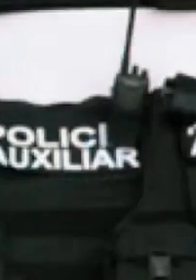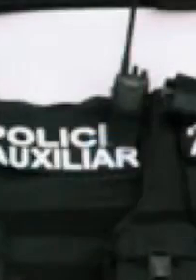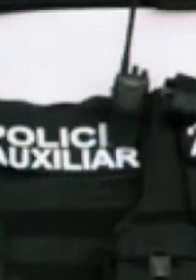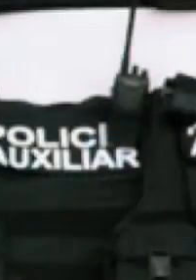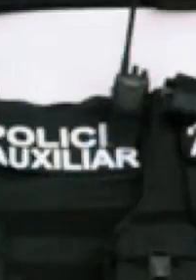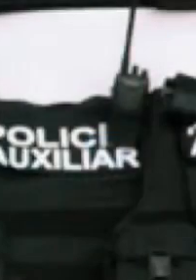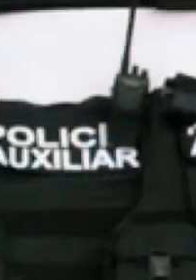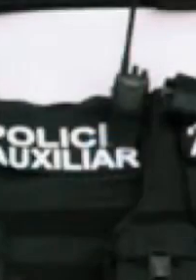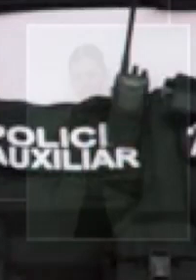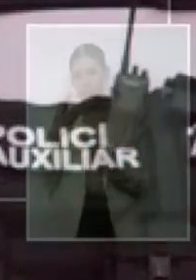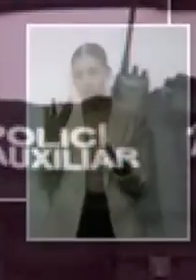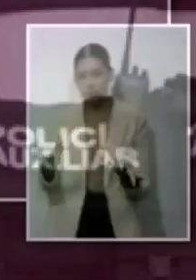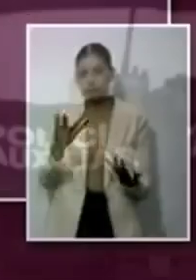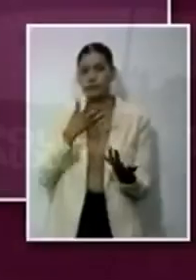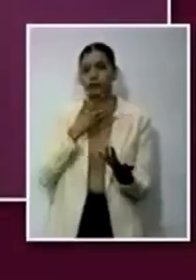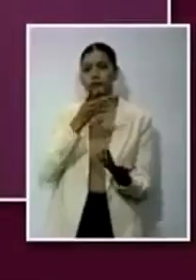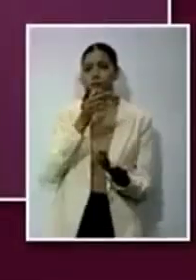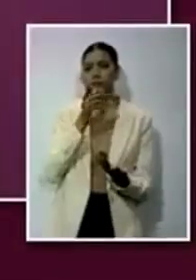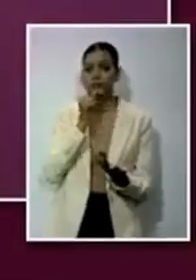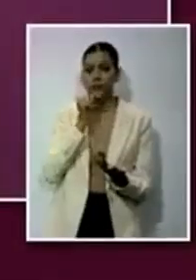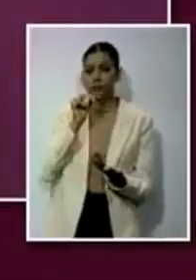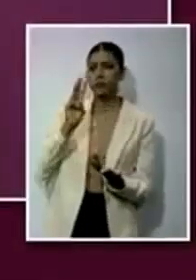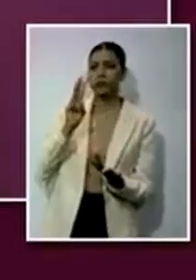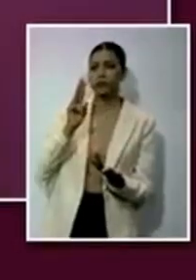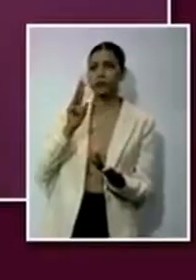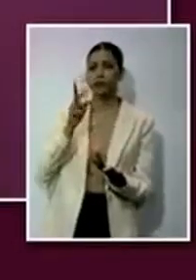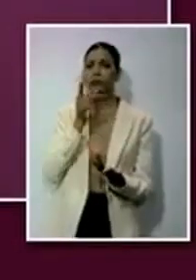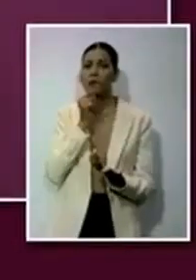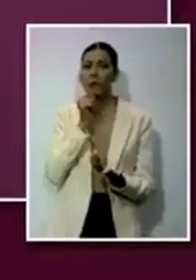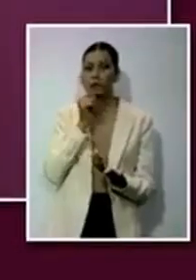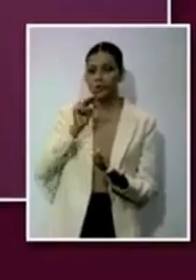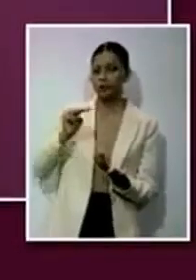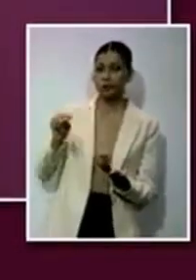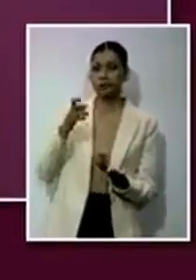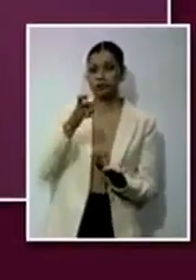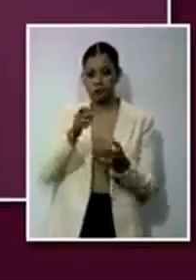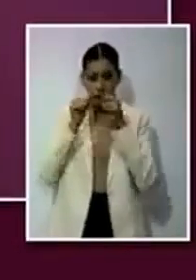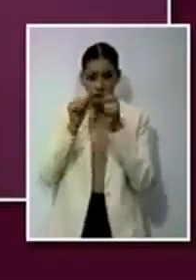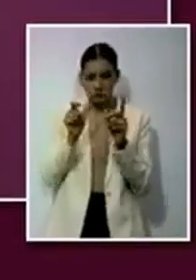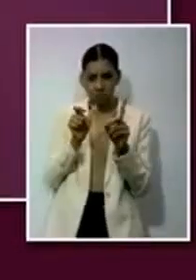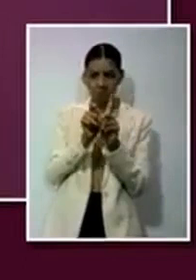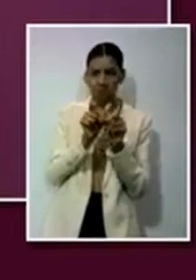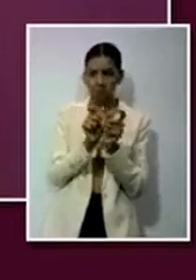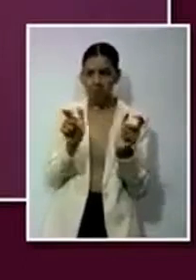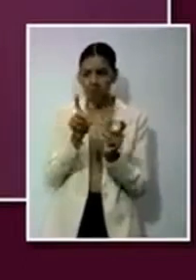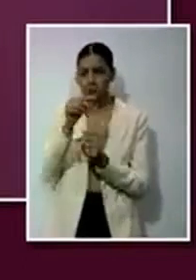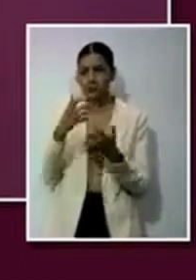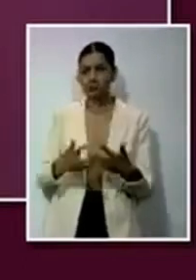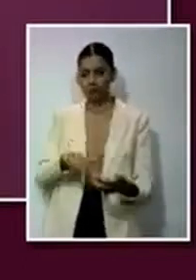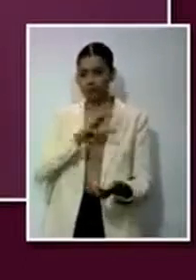el hospital del IMSS en Charo y en un panteón privado en Morelia, donde sujetos armados atacaron a civiles. Yo